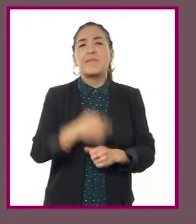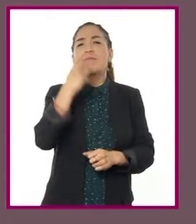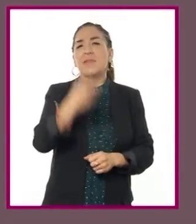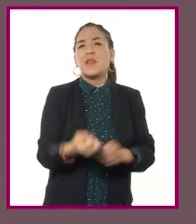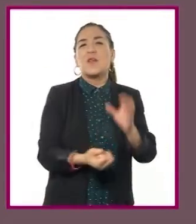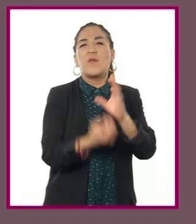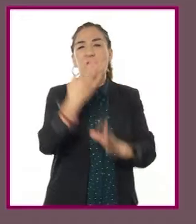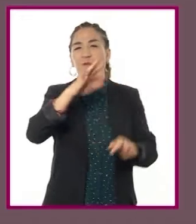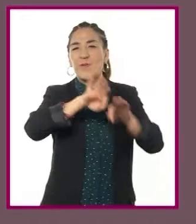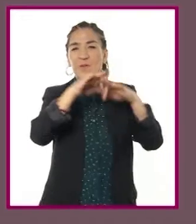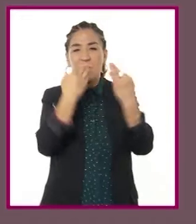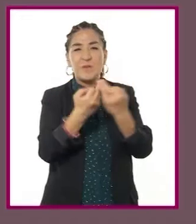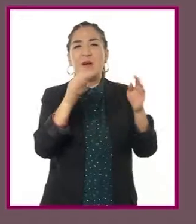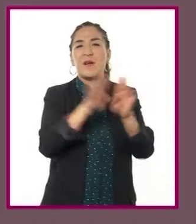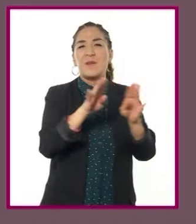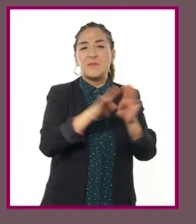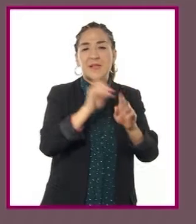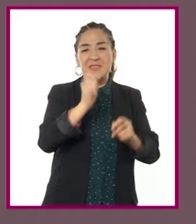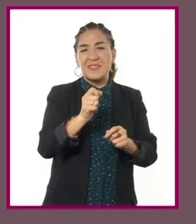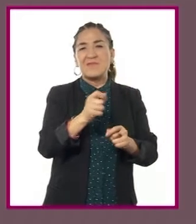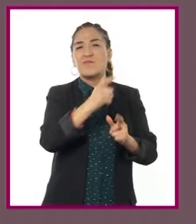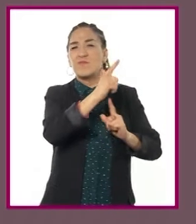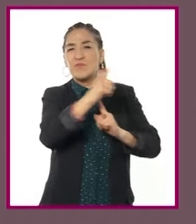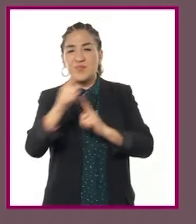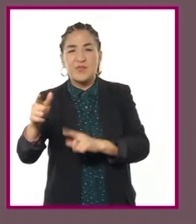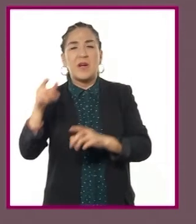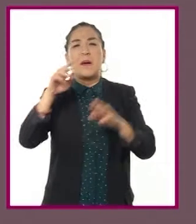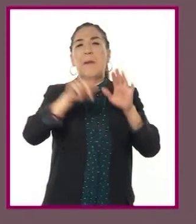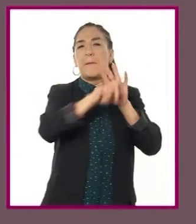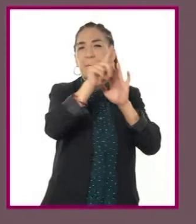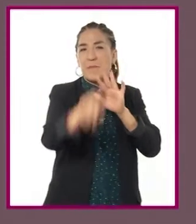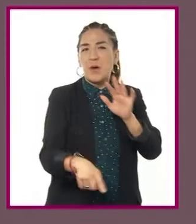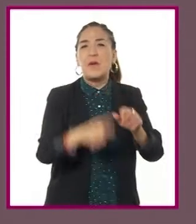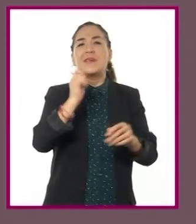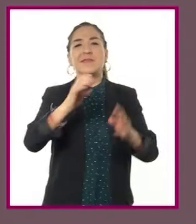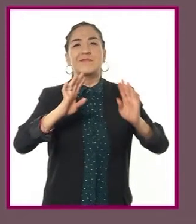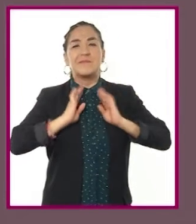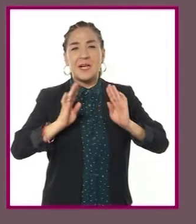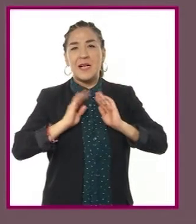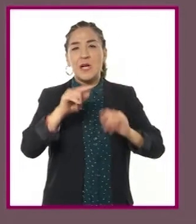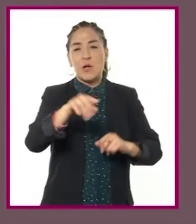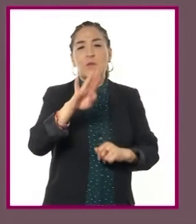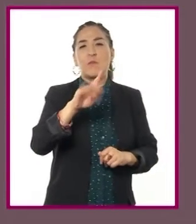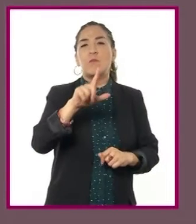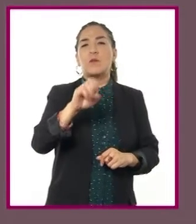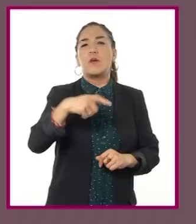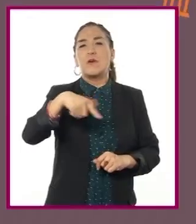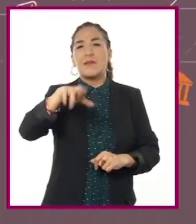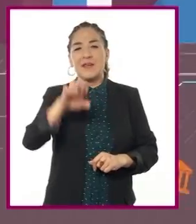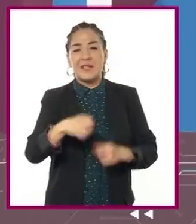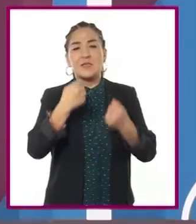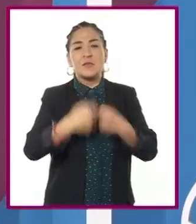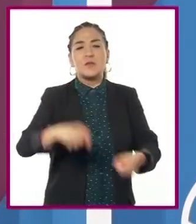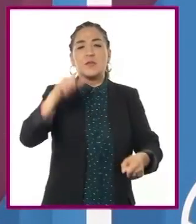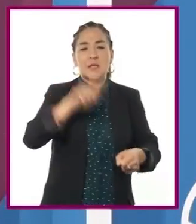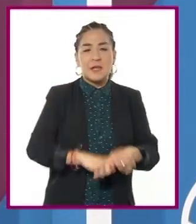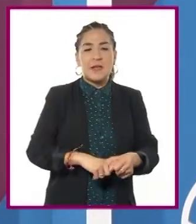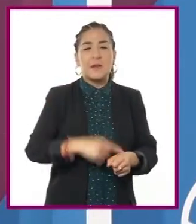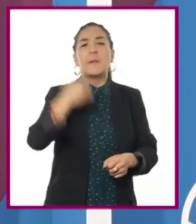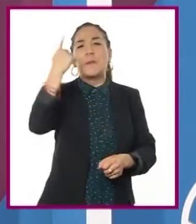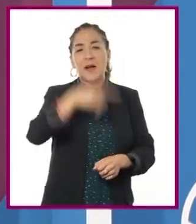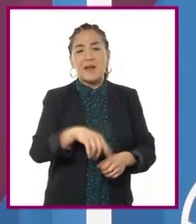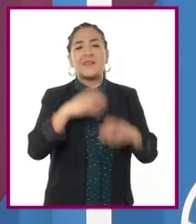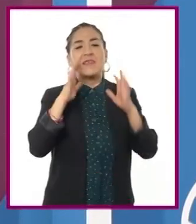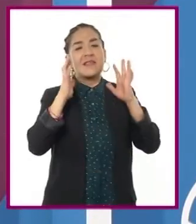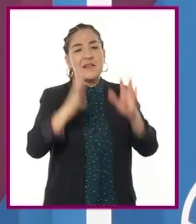nuevo sistema de armas era terminar con el equilibrio militar entre el bloque socialista y capitalista, que aseguraba